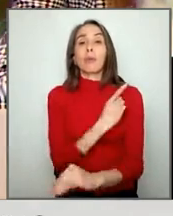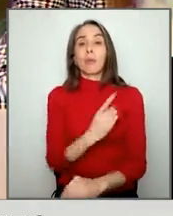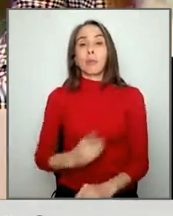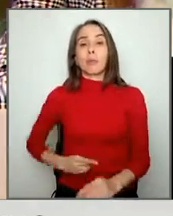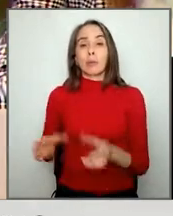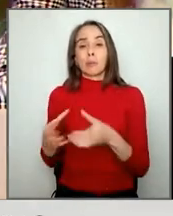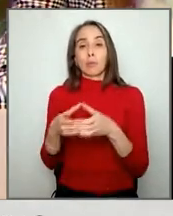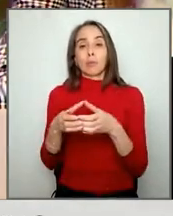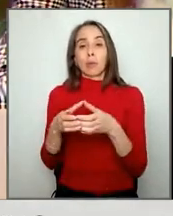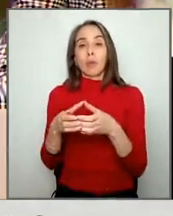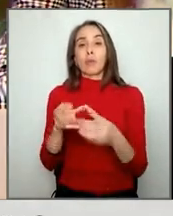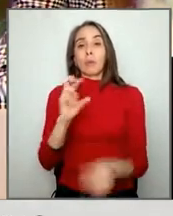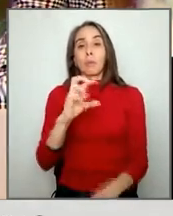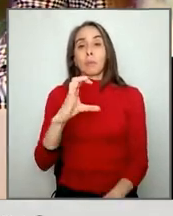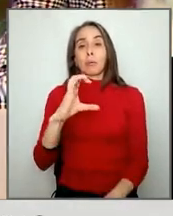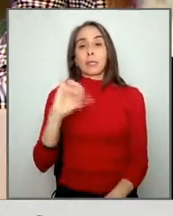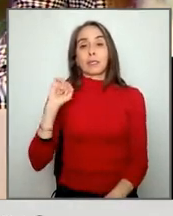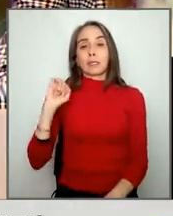votación